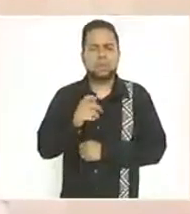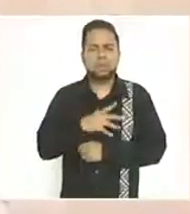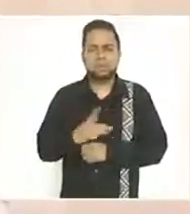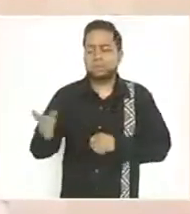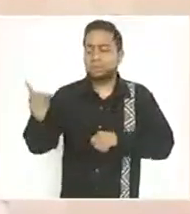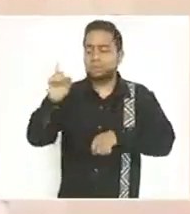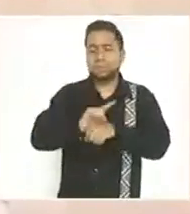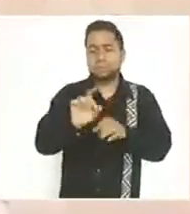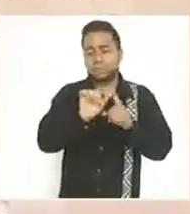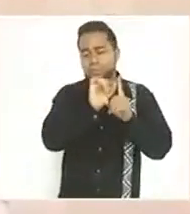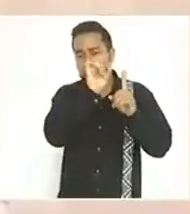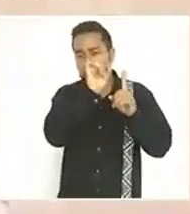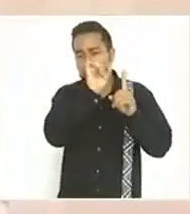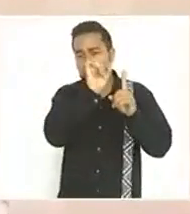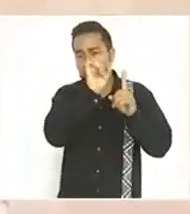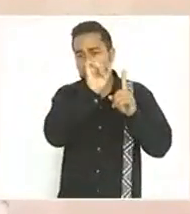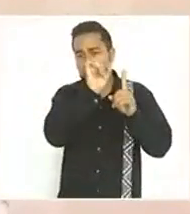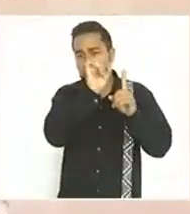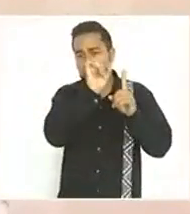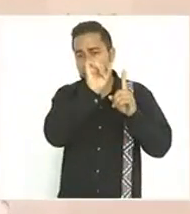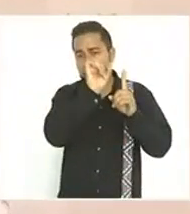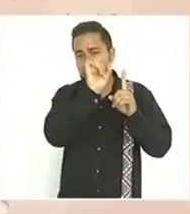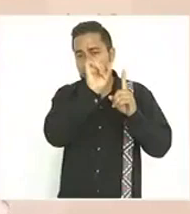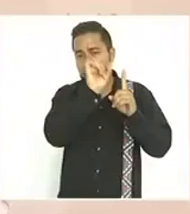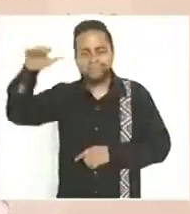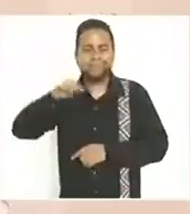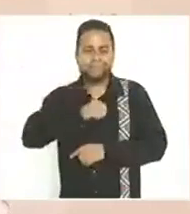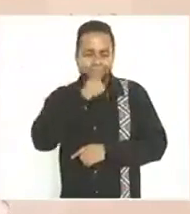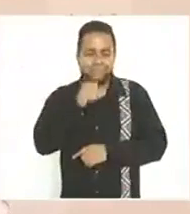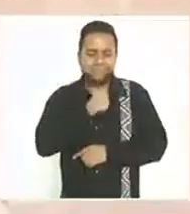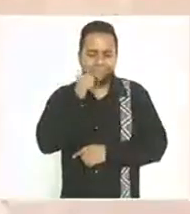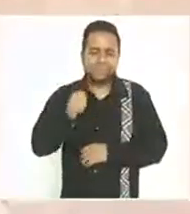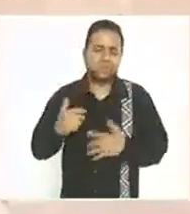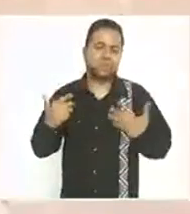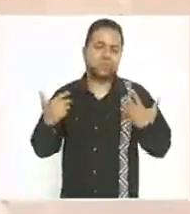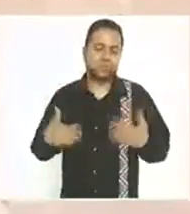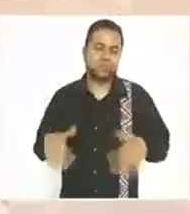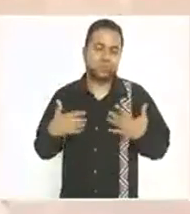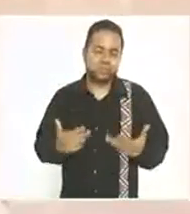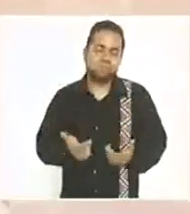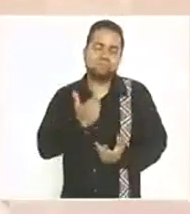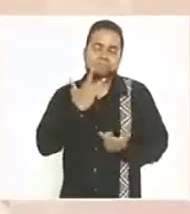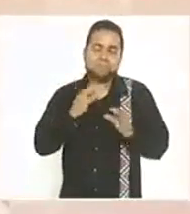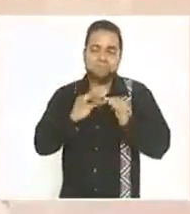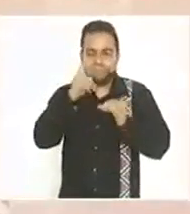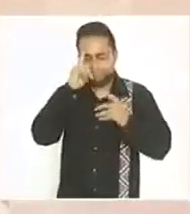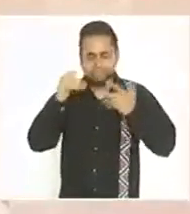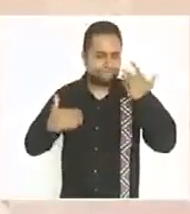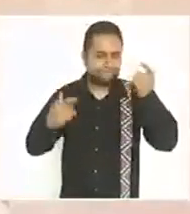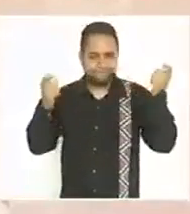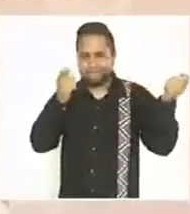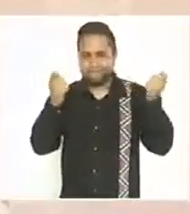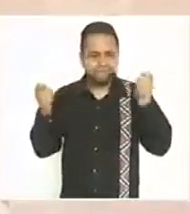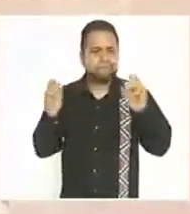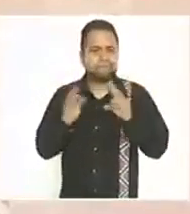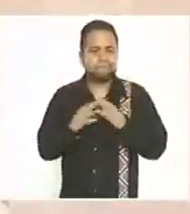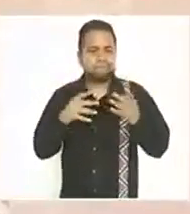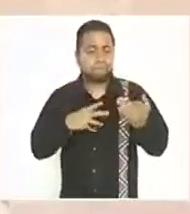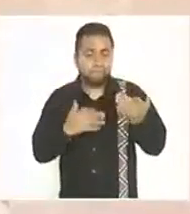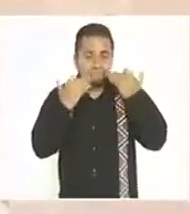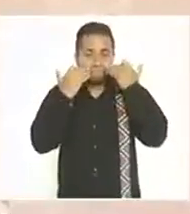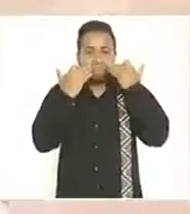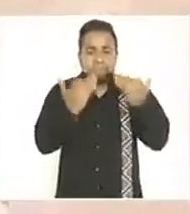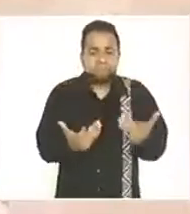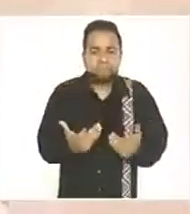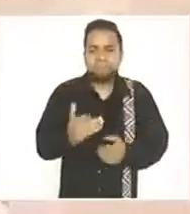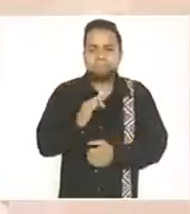Día Nacional de Nuestros Adultos Mayores. ¿Qué mejor manera de festejarlos que demostrar lo que